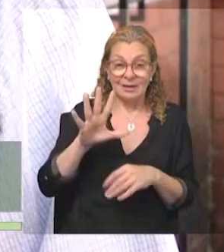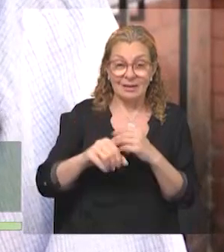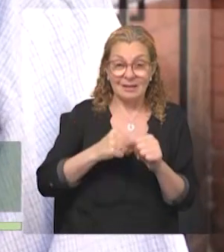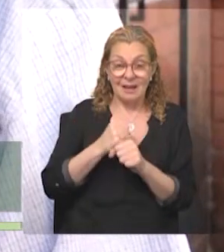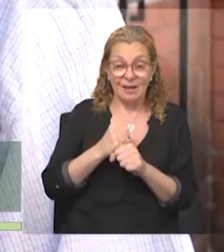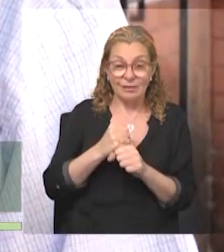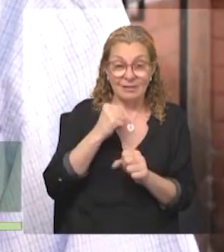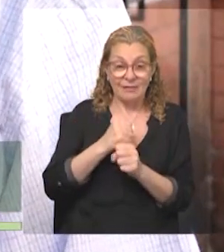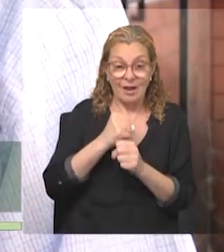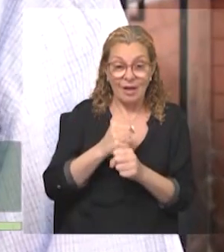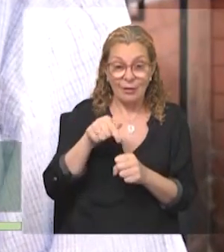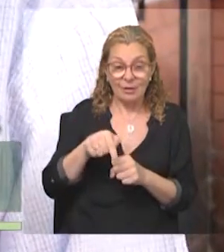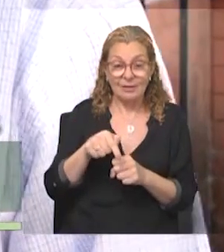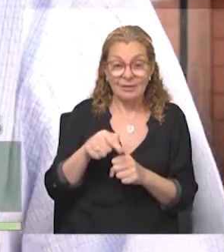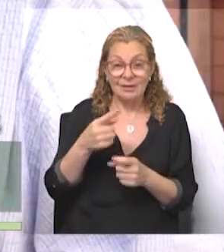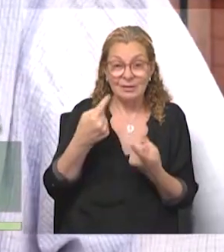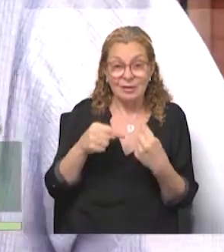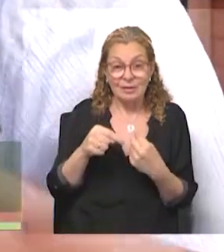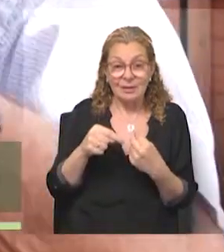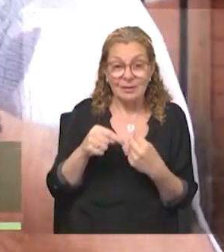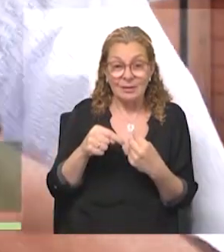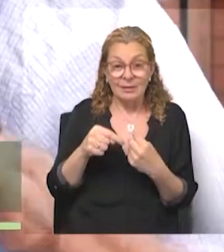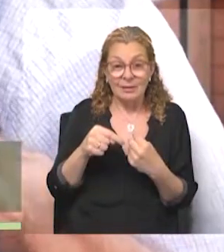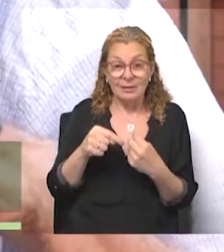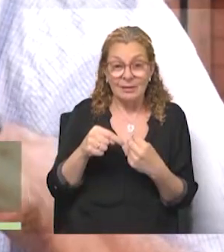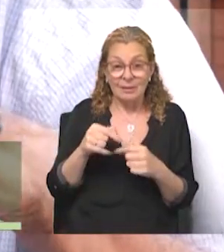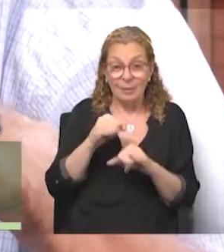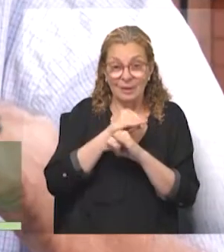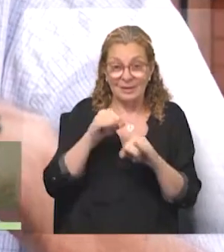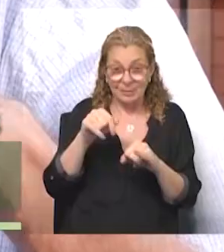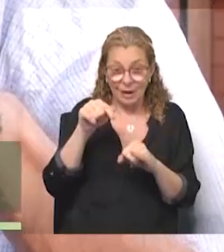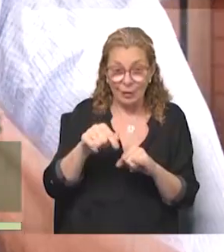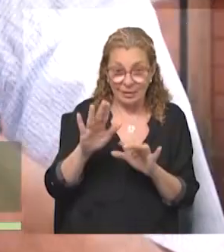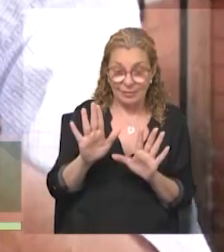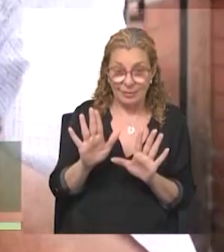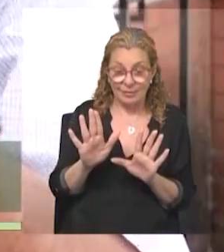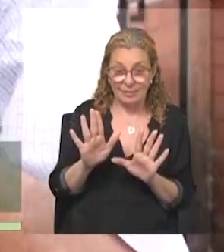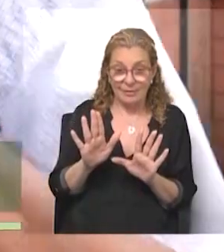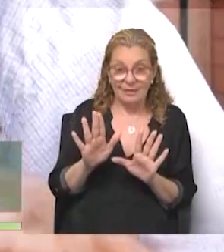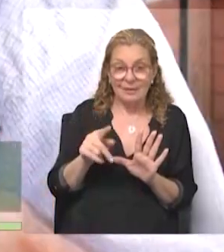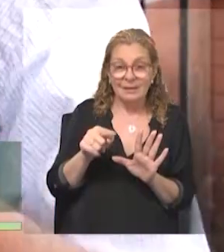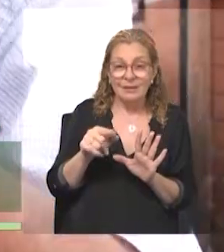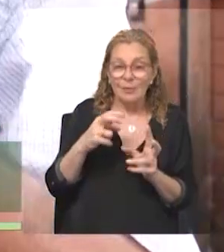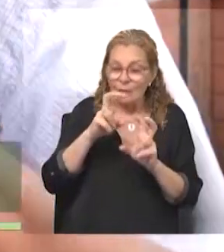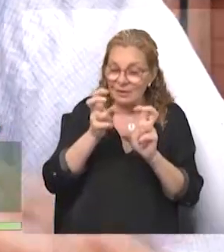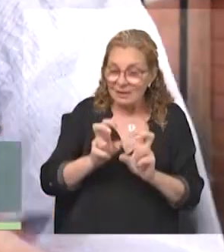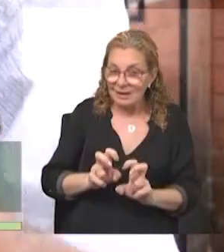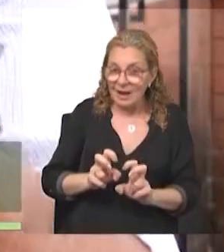ha trabajado con eso Entonces por un lado hay que terminar con eso se está investigando se